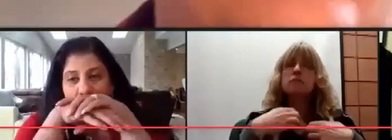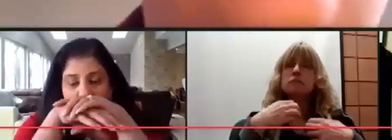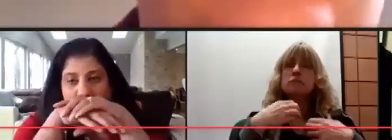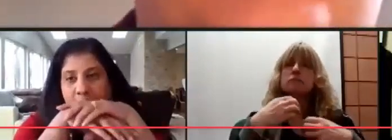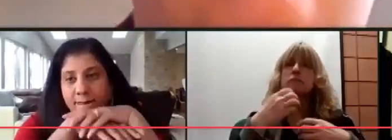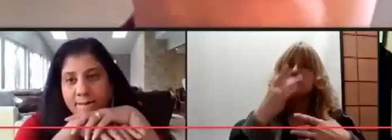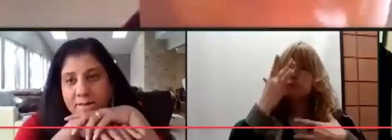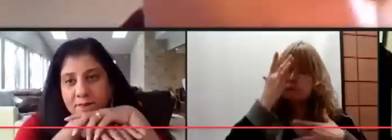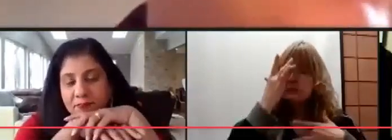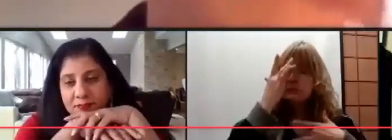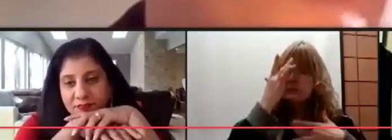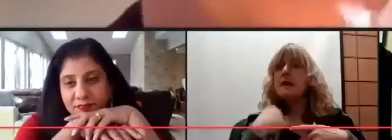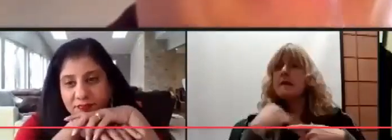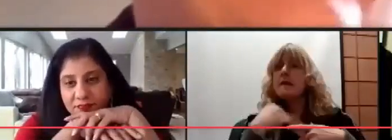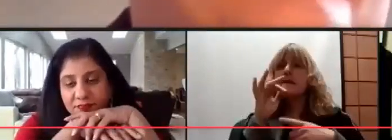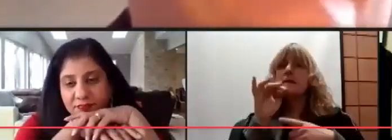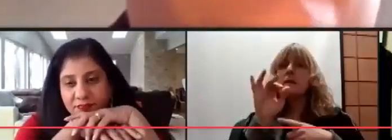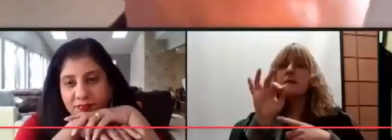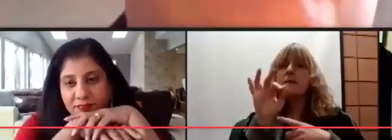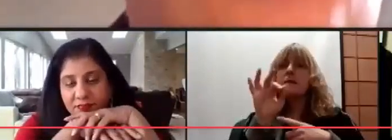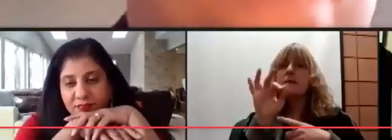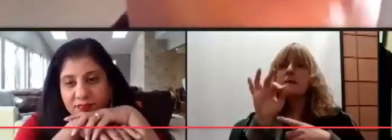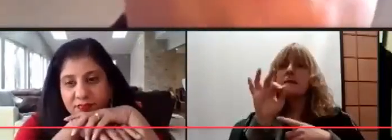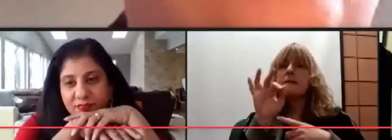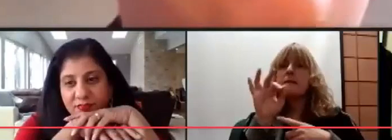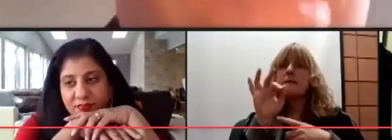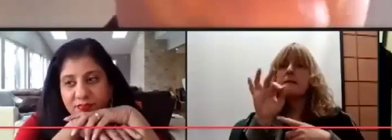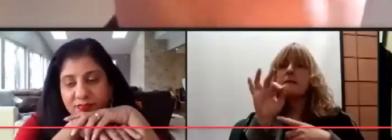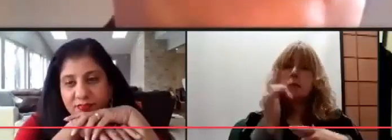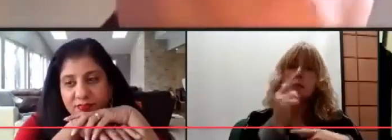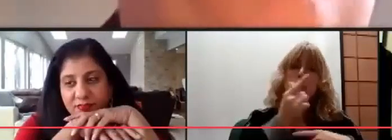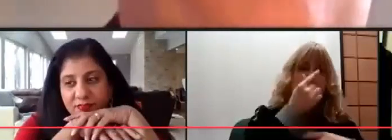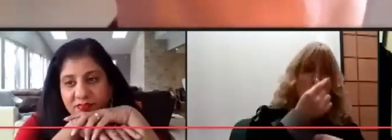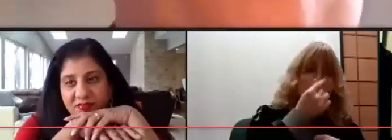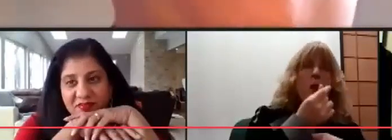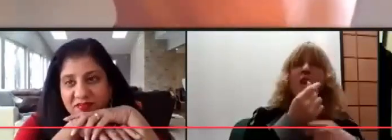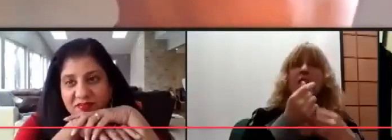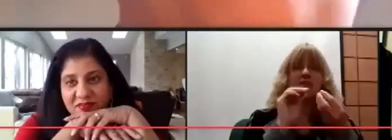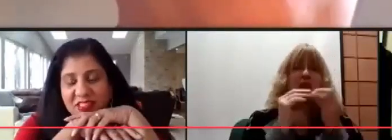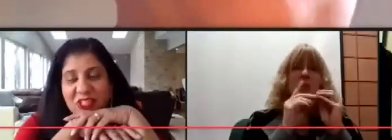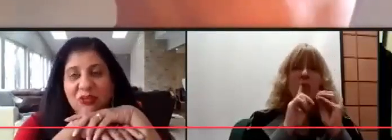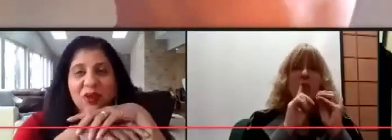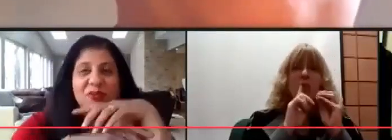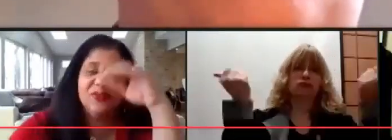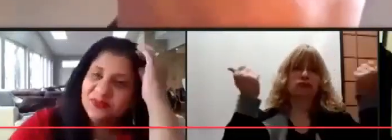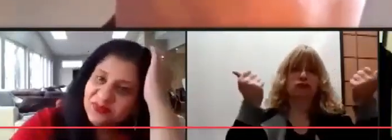solamente rodó salió igual la salud pública